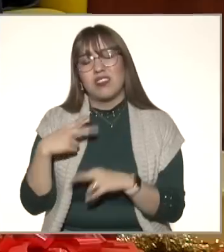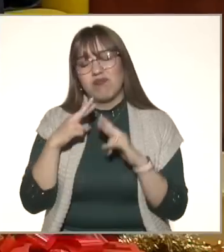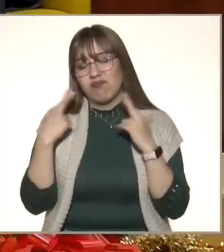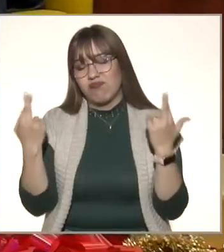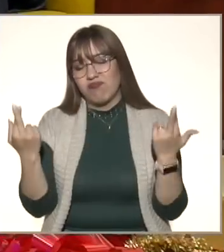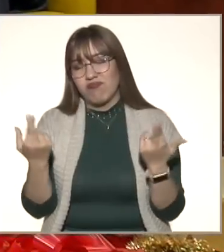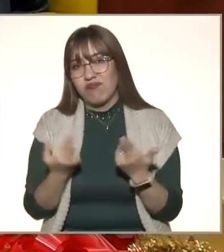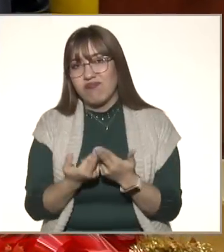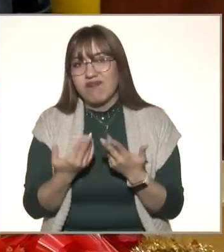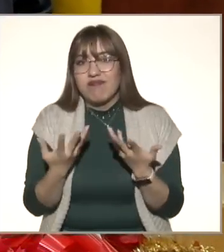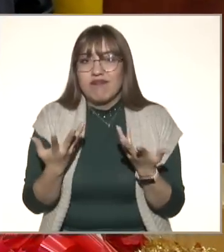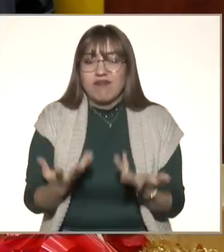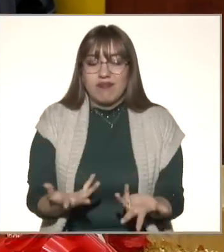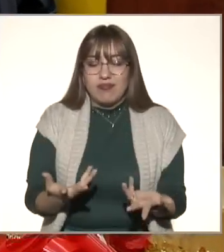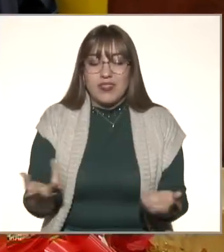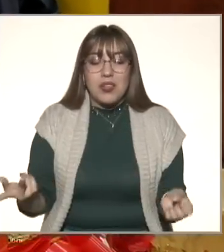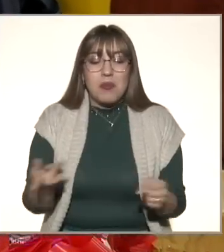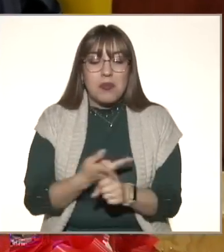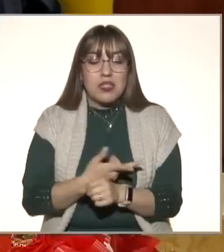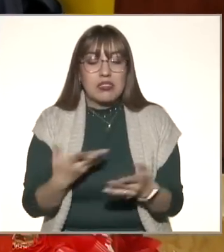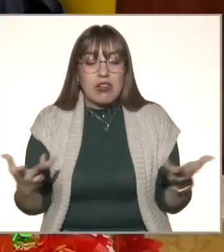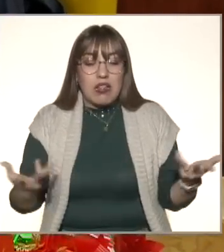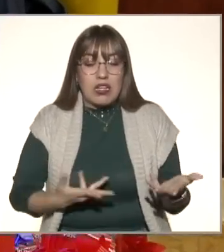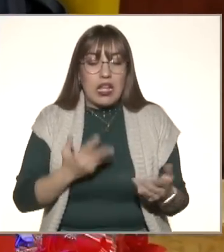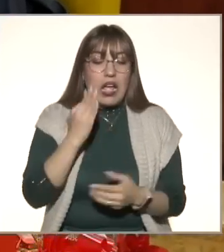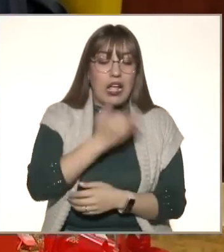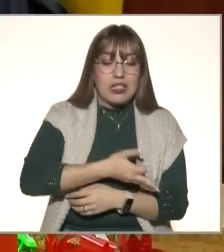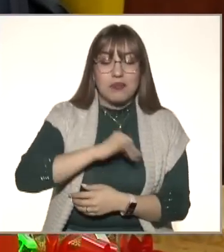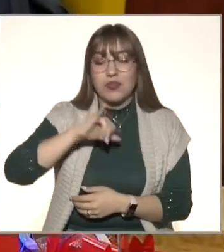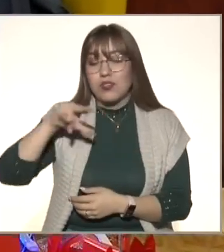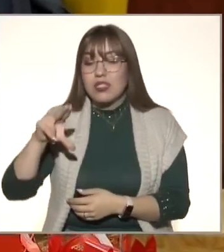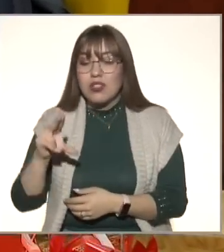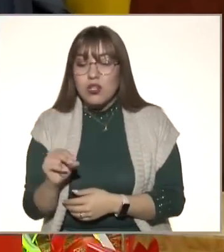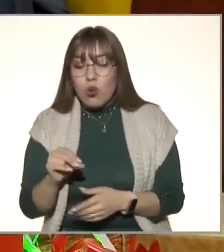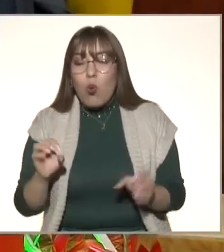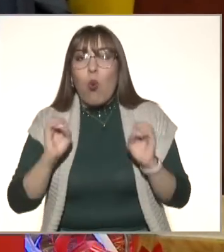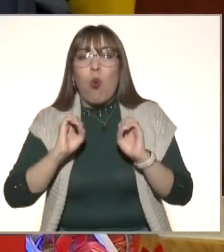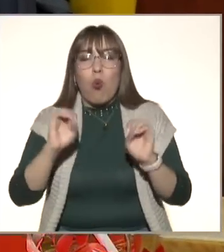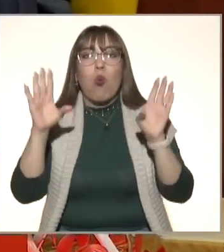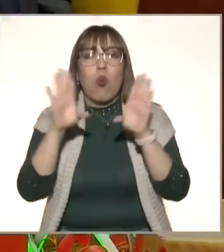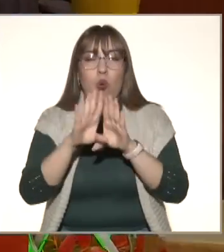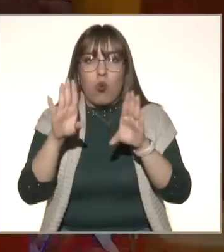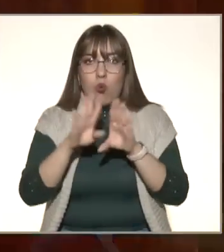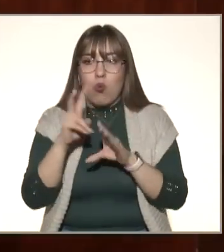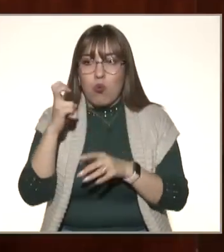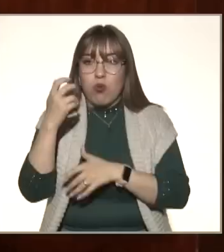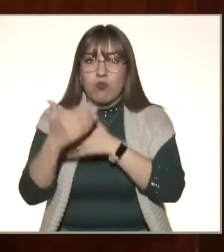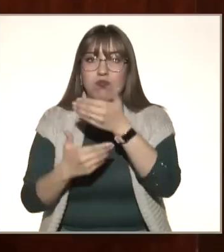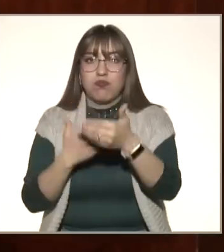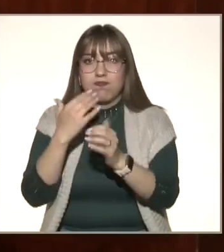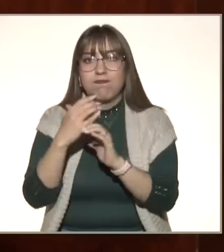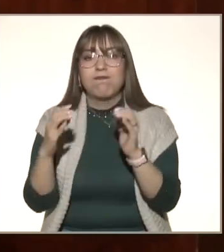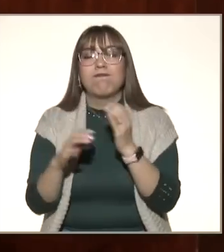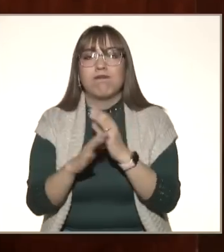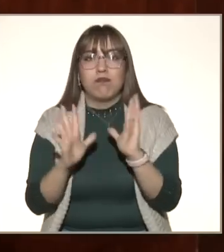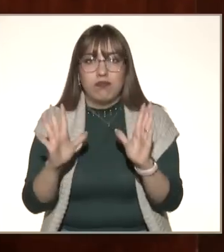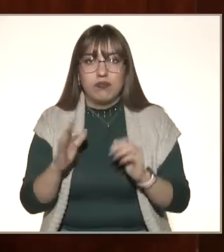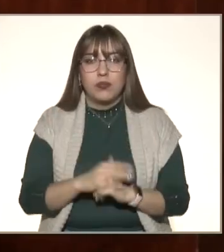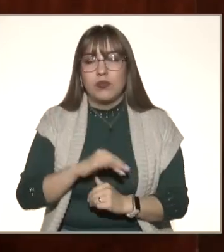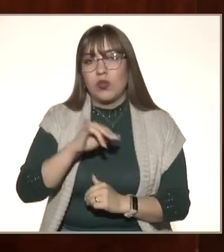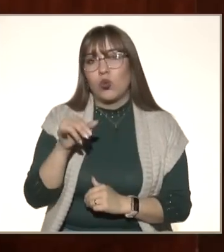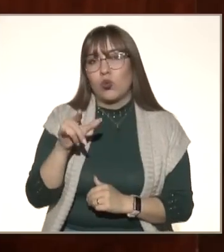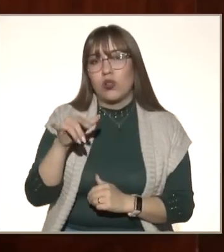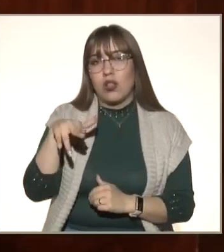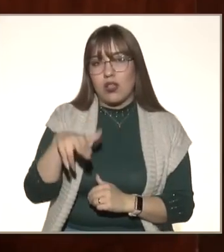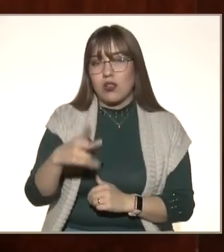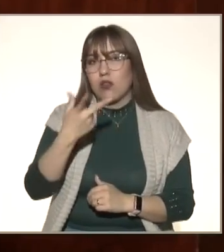ahí también viene la duda de qué hacer, ¿lo acepto, no lo acepto o cómo podemos sobrellevar esas situaciones? Julián, ¿qué tiene que